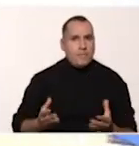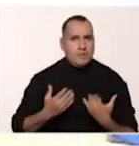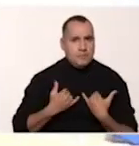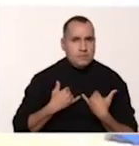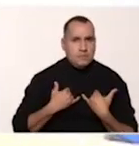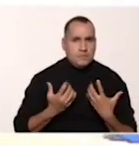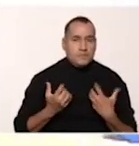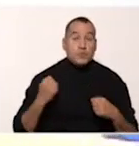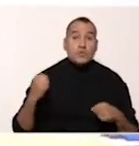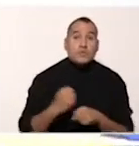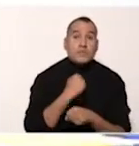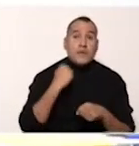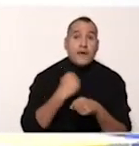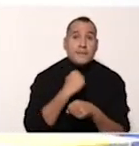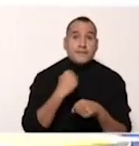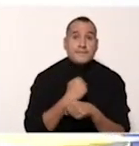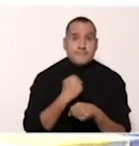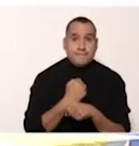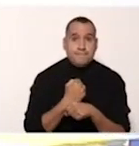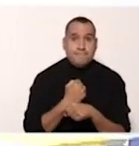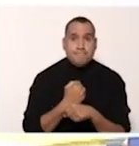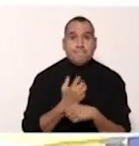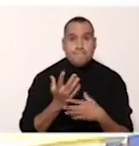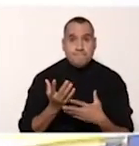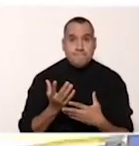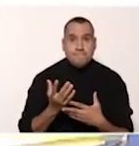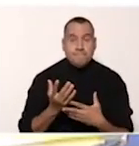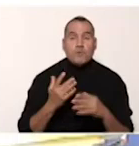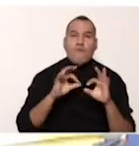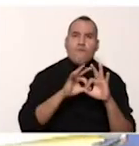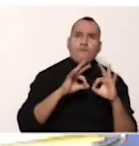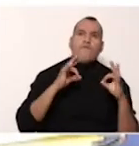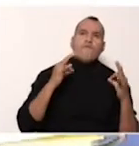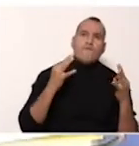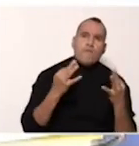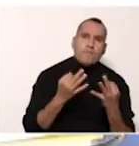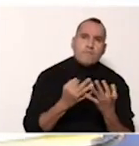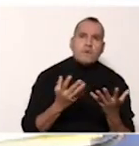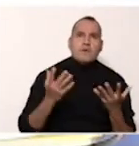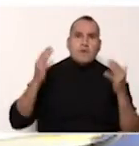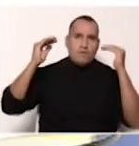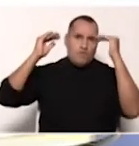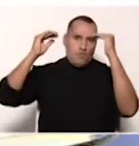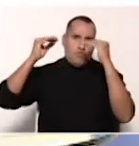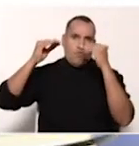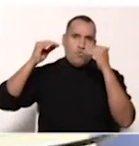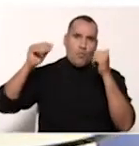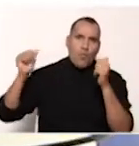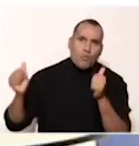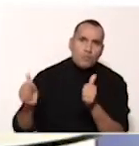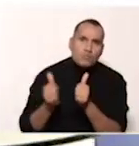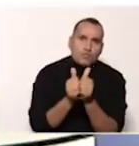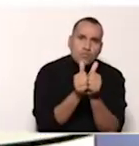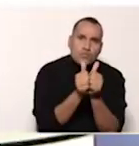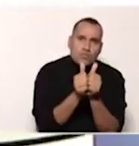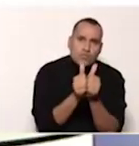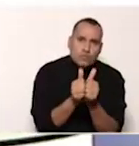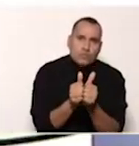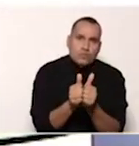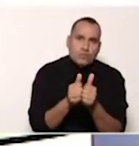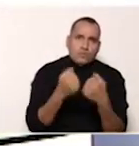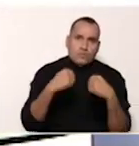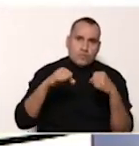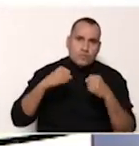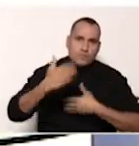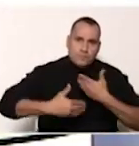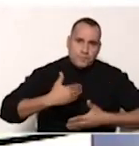por lo cual el trabajo que debe realizar el familiar o el adulto significativo que lo acompañe durante la